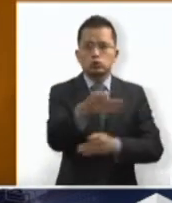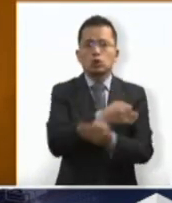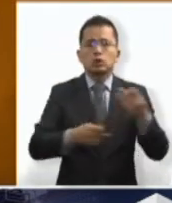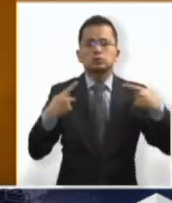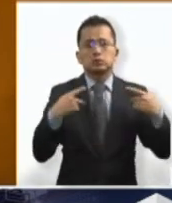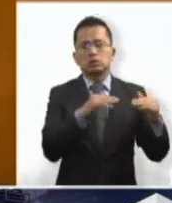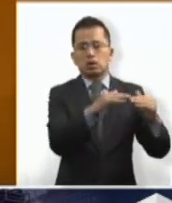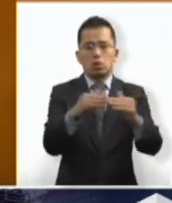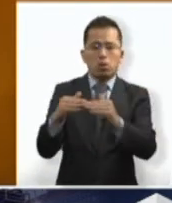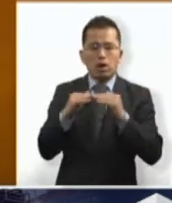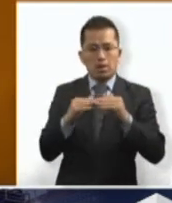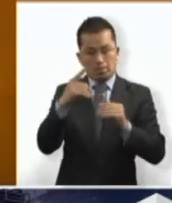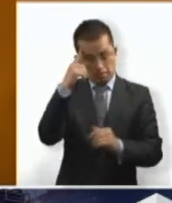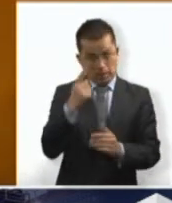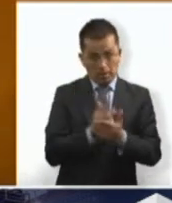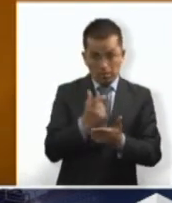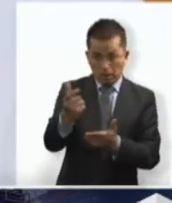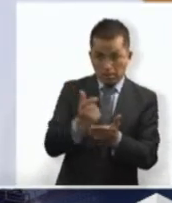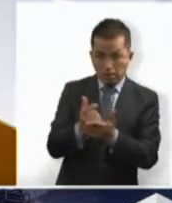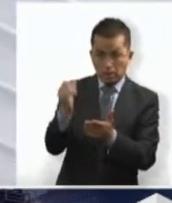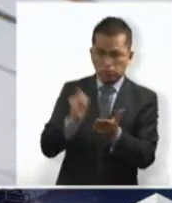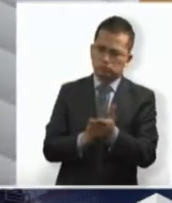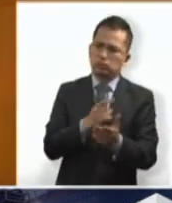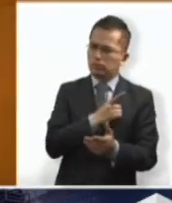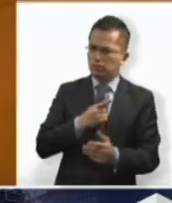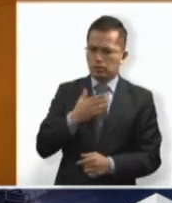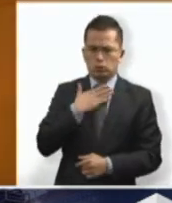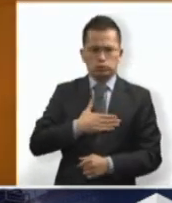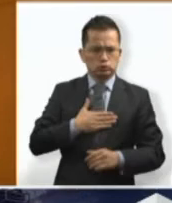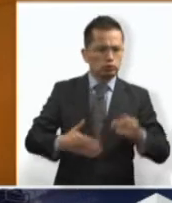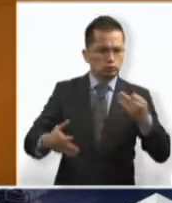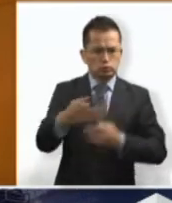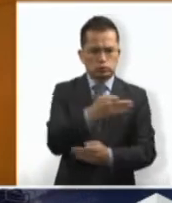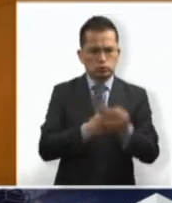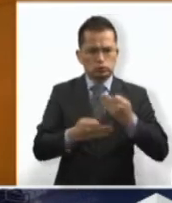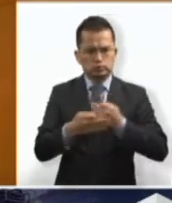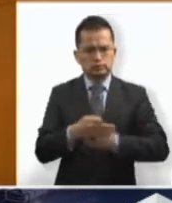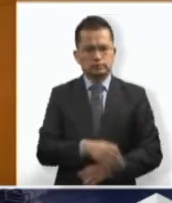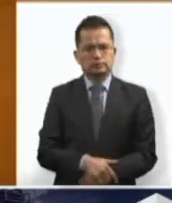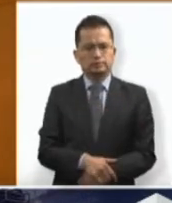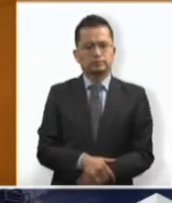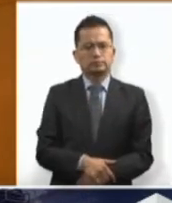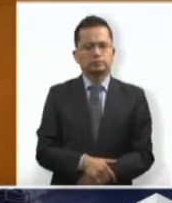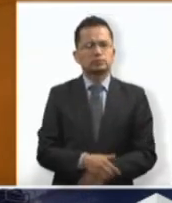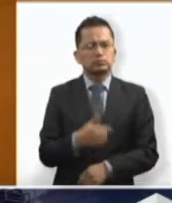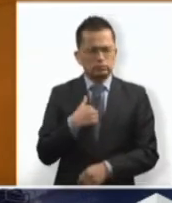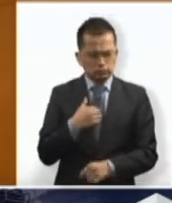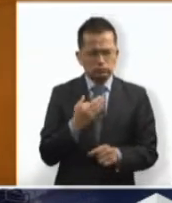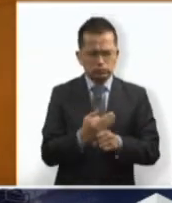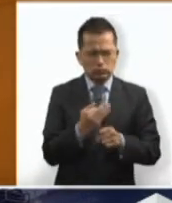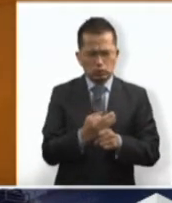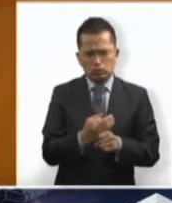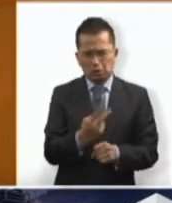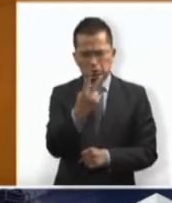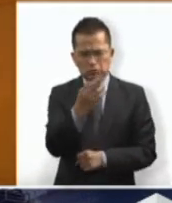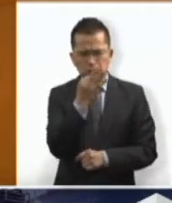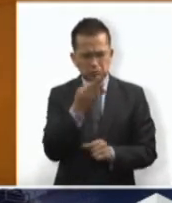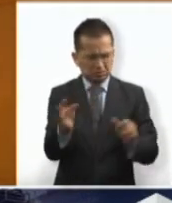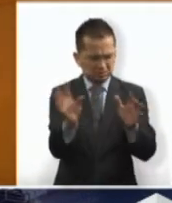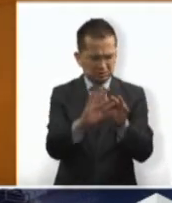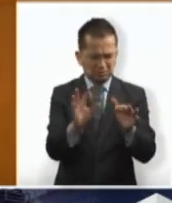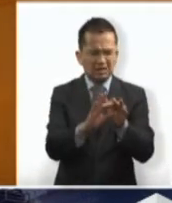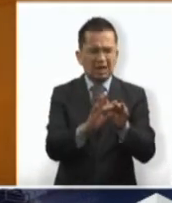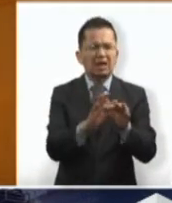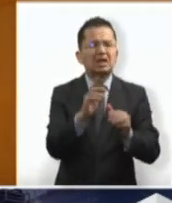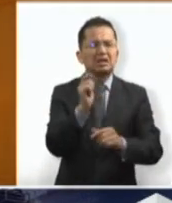de impuestos de manera justa y progresiva. Déjenme, en 2 minutos les digo qué nos podrían